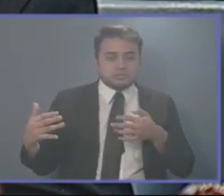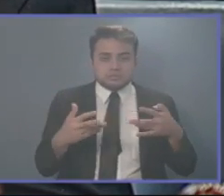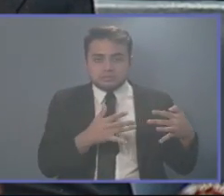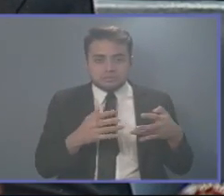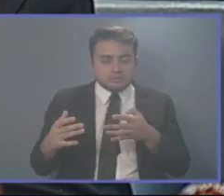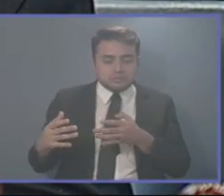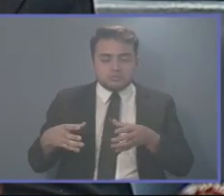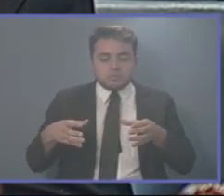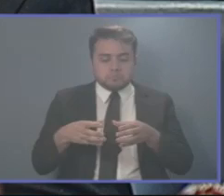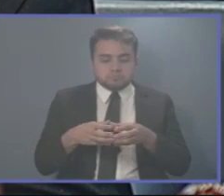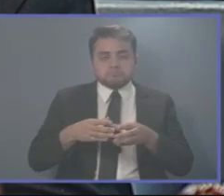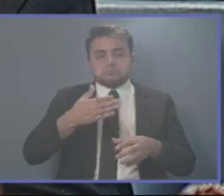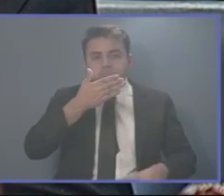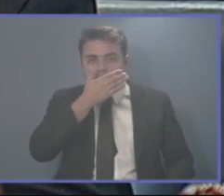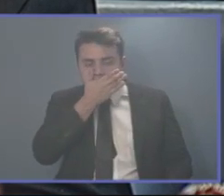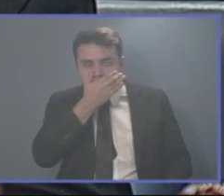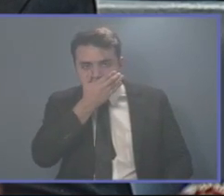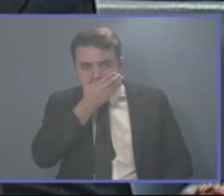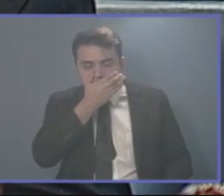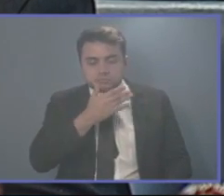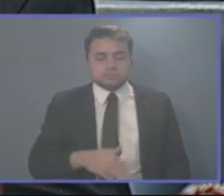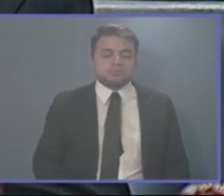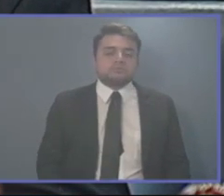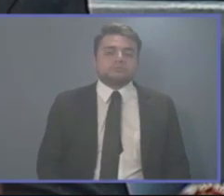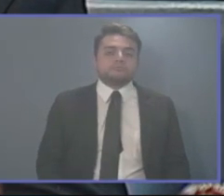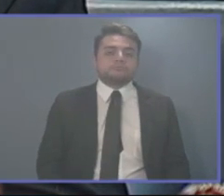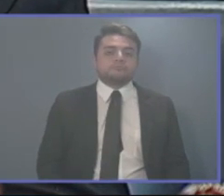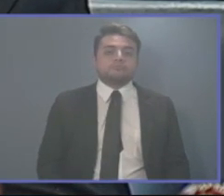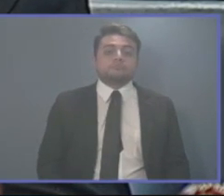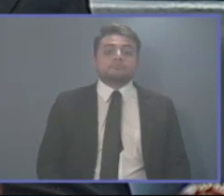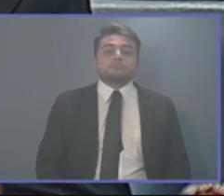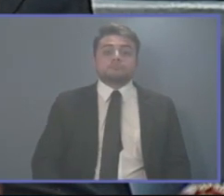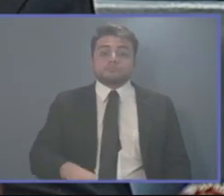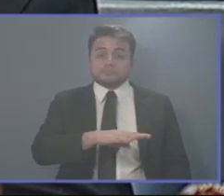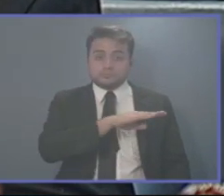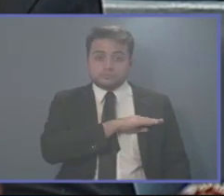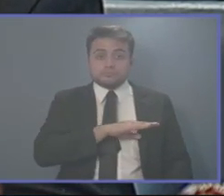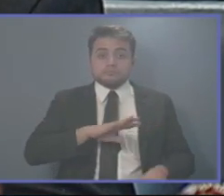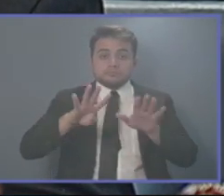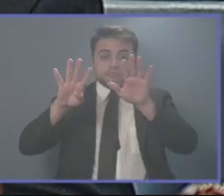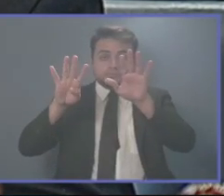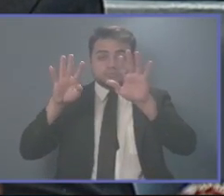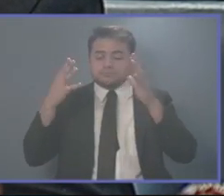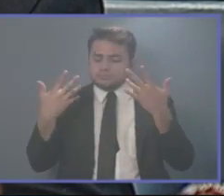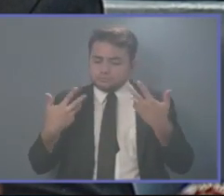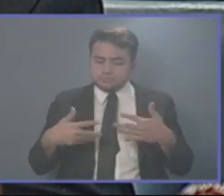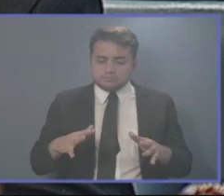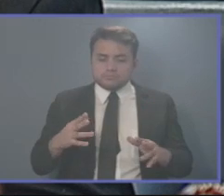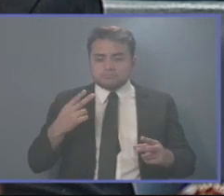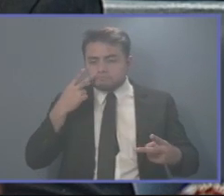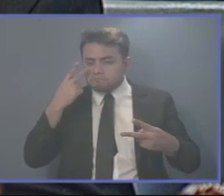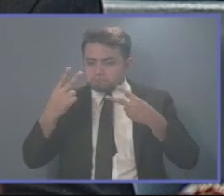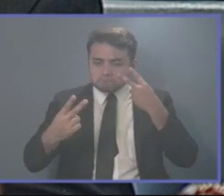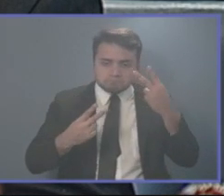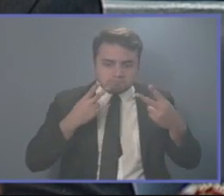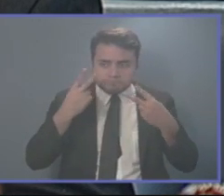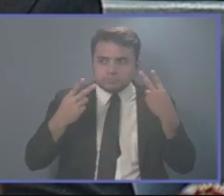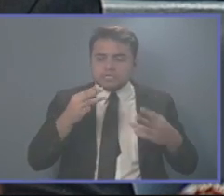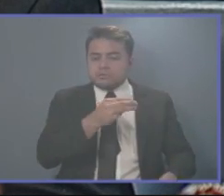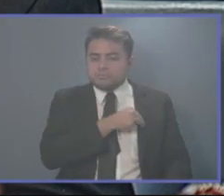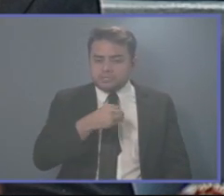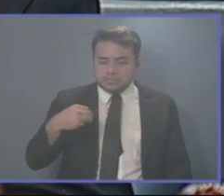el 9 de septiembre se realizó visita al ministerio al ministerio de la defensa